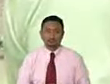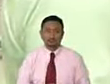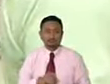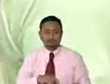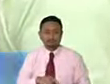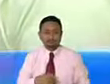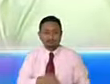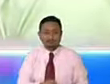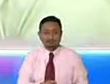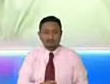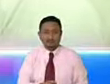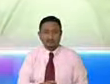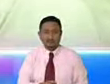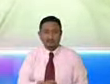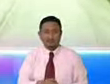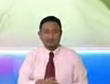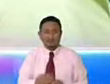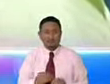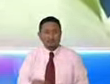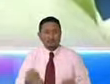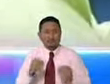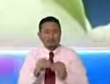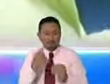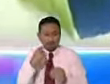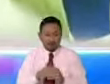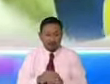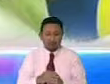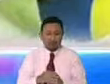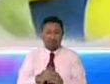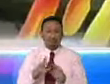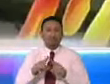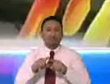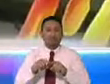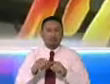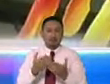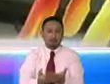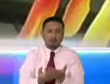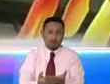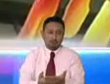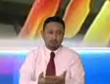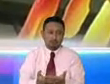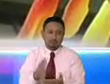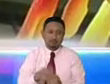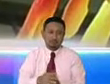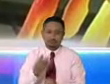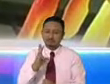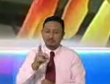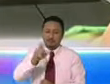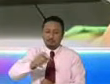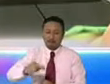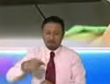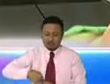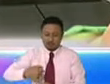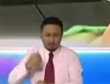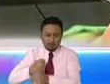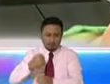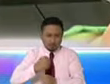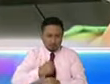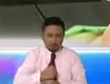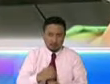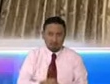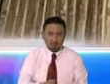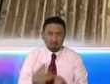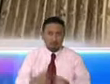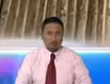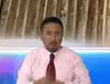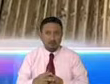elementos más altura, ¿verdad? Es dependiendo siempre del diseño, del modelo. Alrededor de 17 personas estamos trabajando ahorita aquí en el evento. Bueno, comenzamos